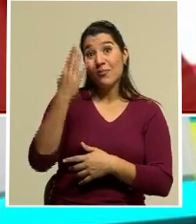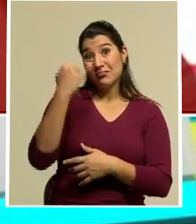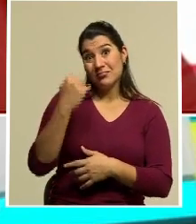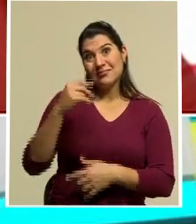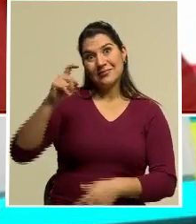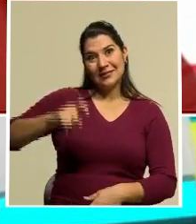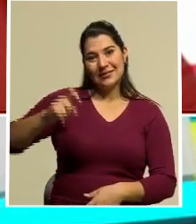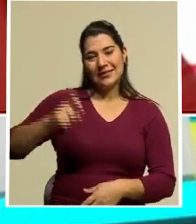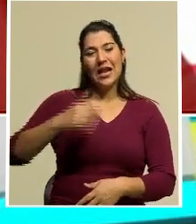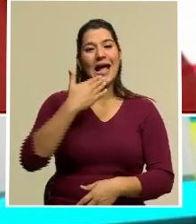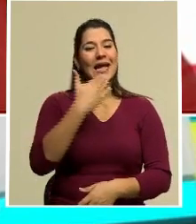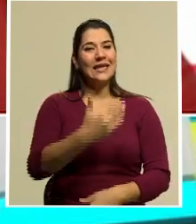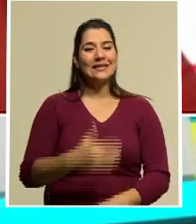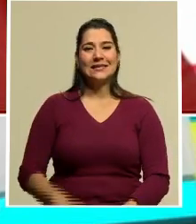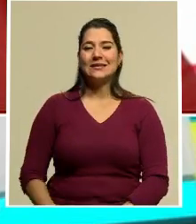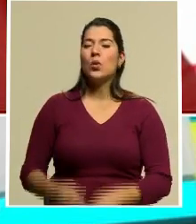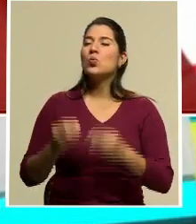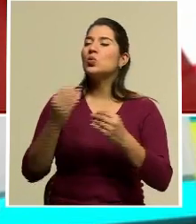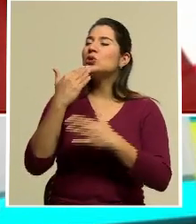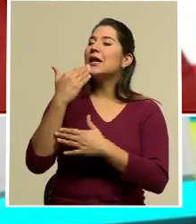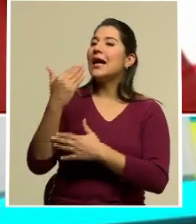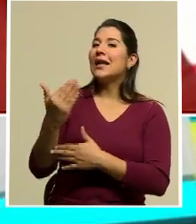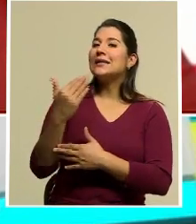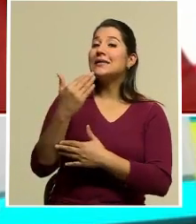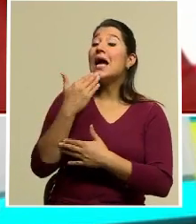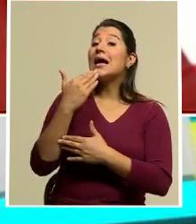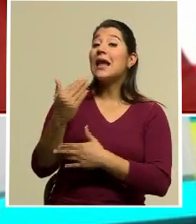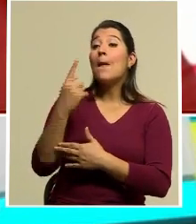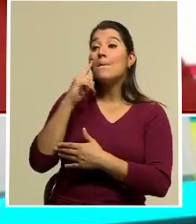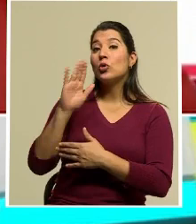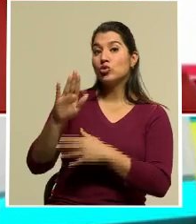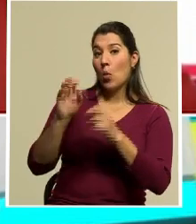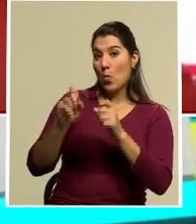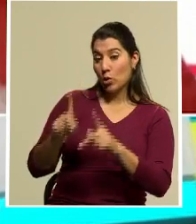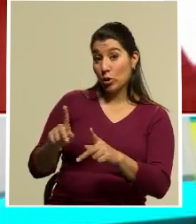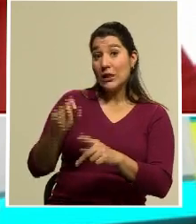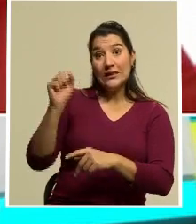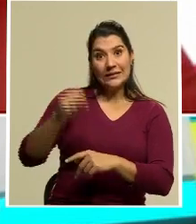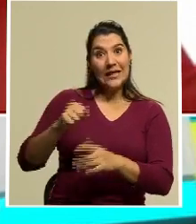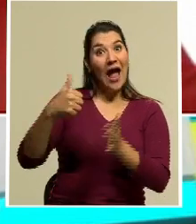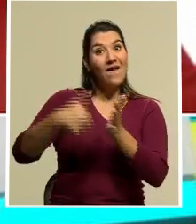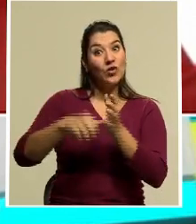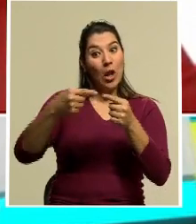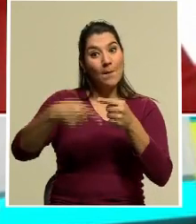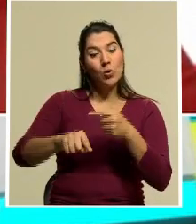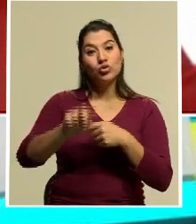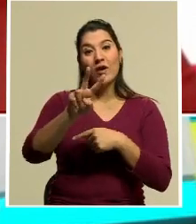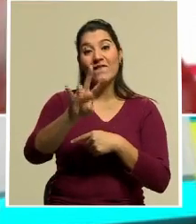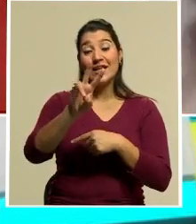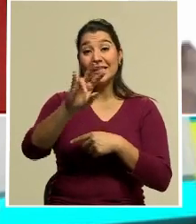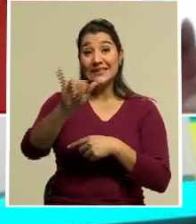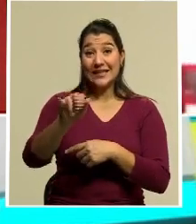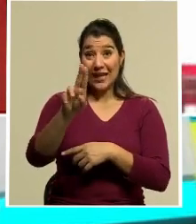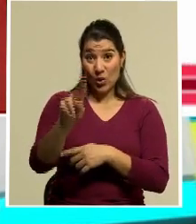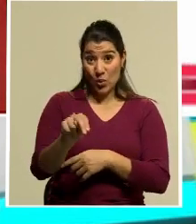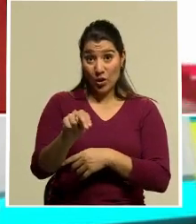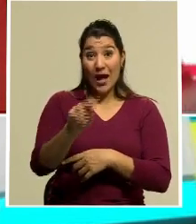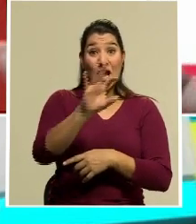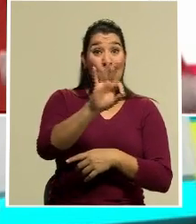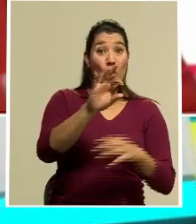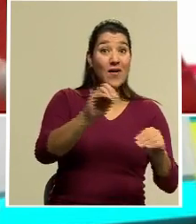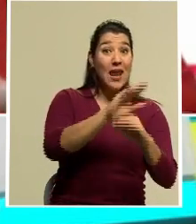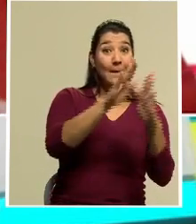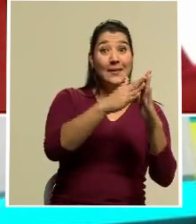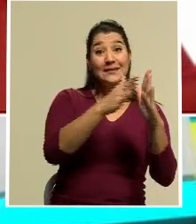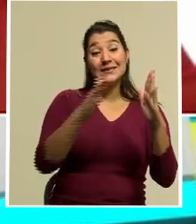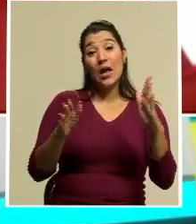necesita. Gracias, doña Linet. Muchas gracias por el espacio y efectivamente a votar el próximo 27 de 9 de la mañana